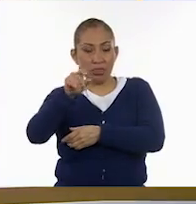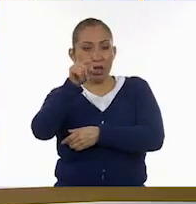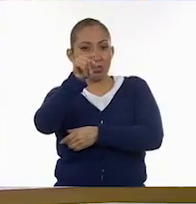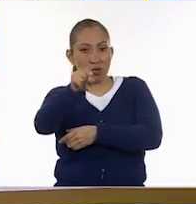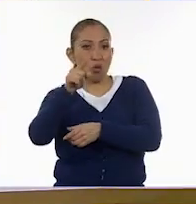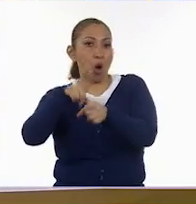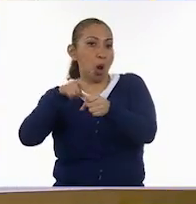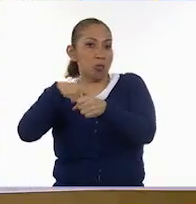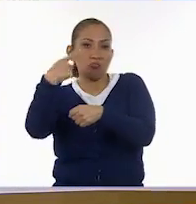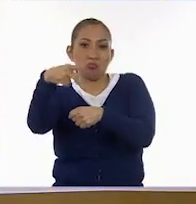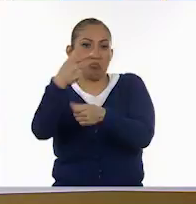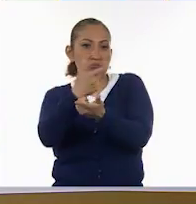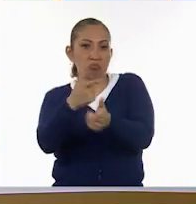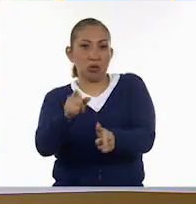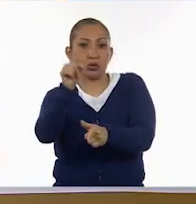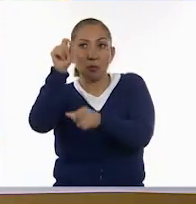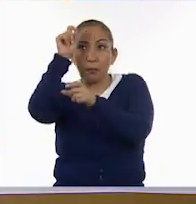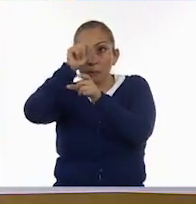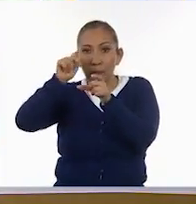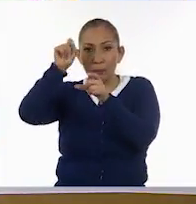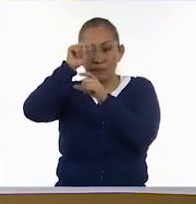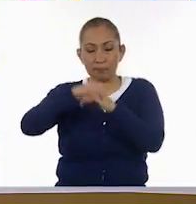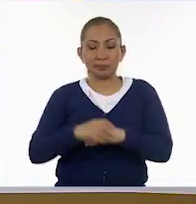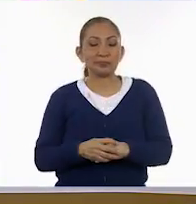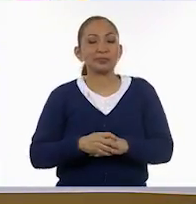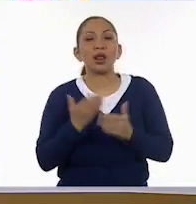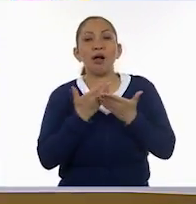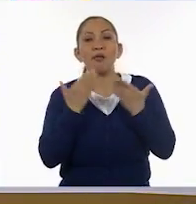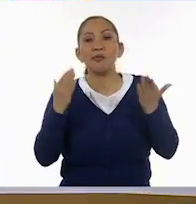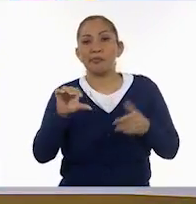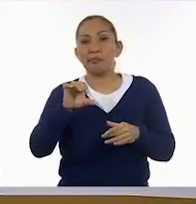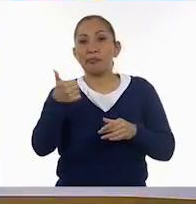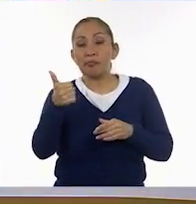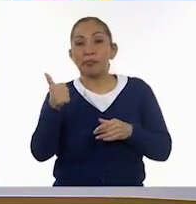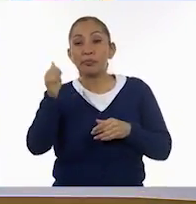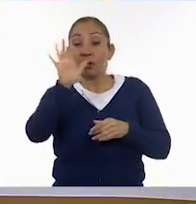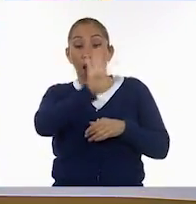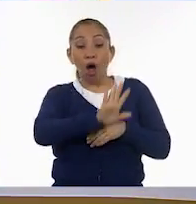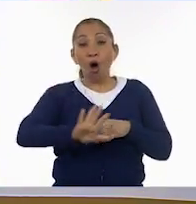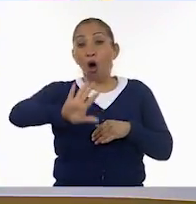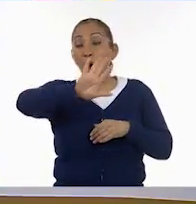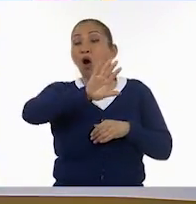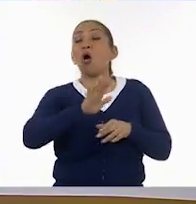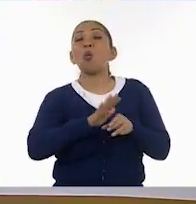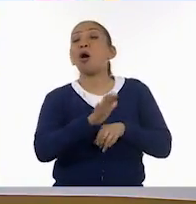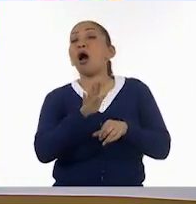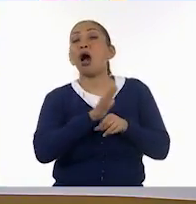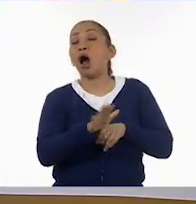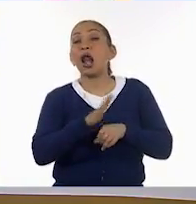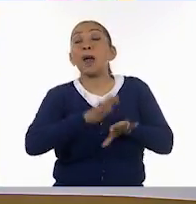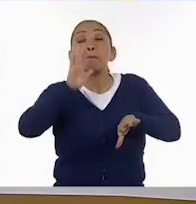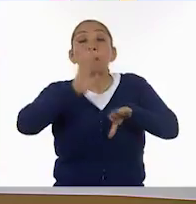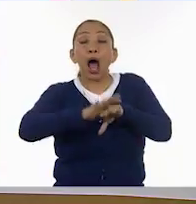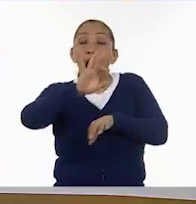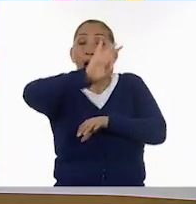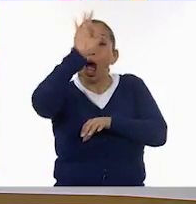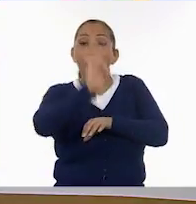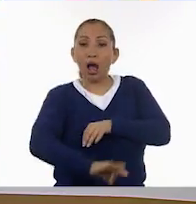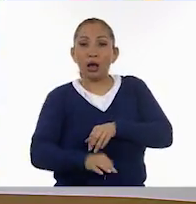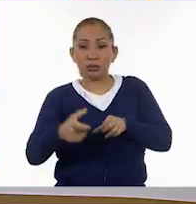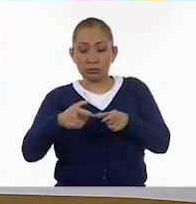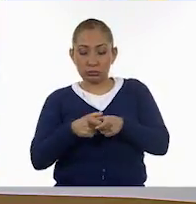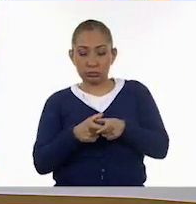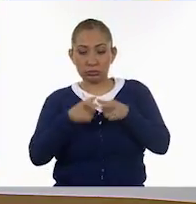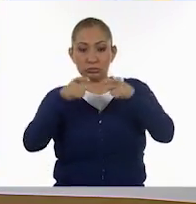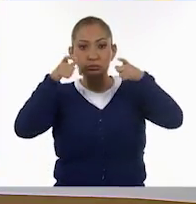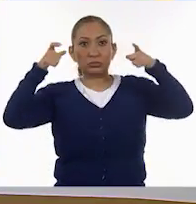ya con tus colores ahí vas marcando. Sí. Y ahora tenemos continente con mayor porcentaje de